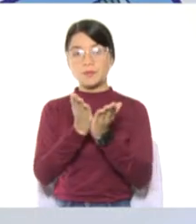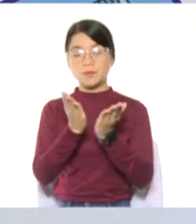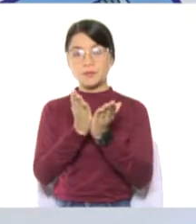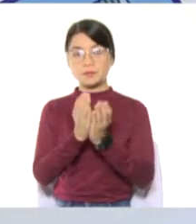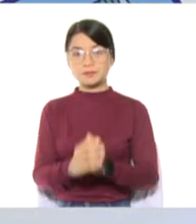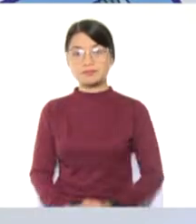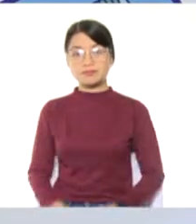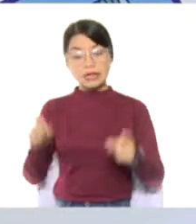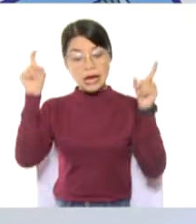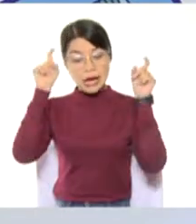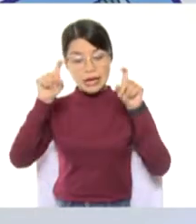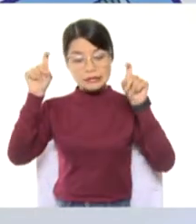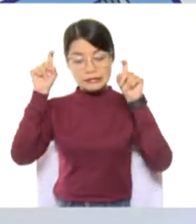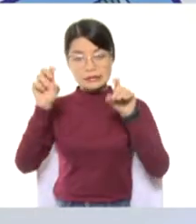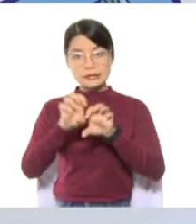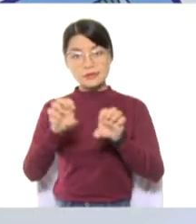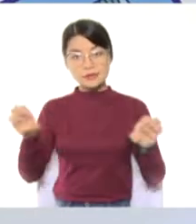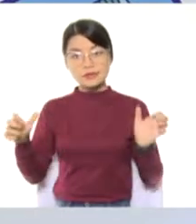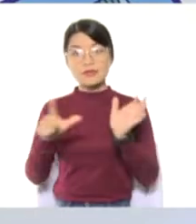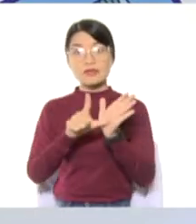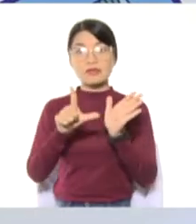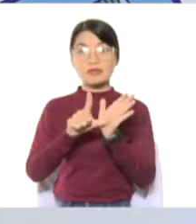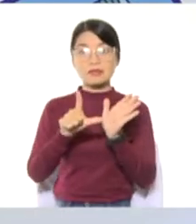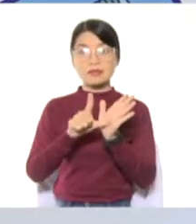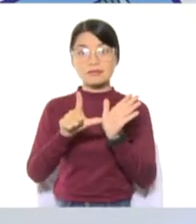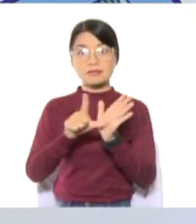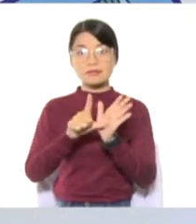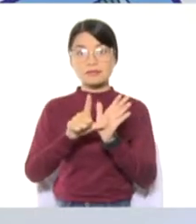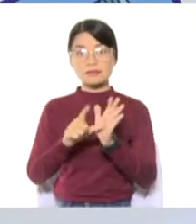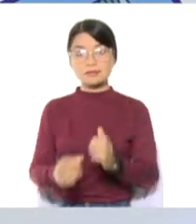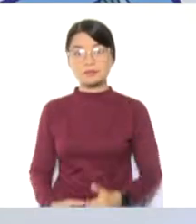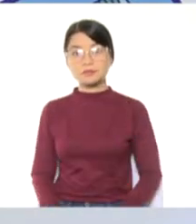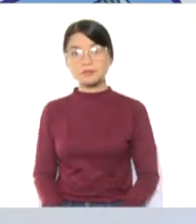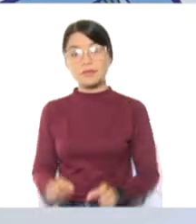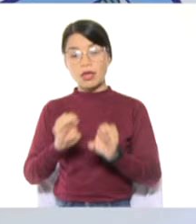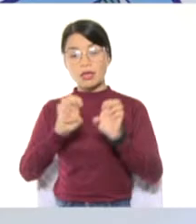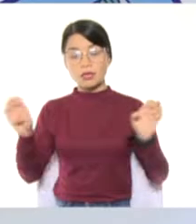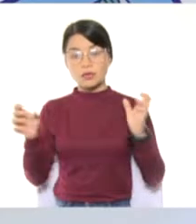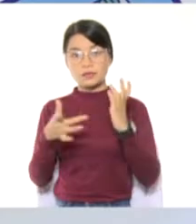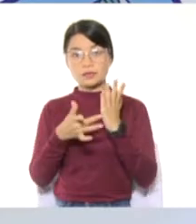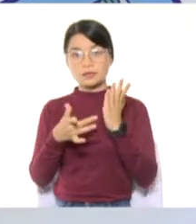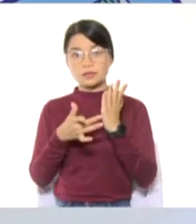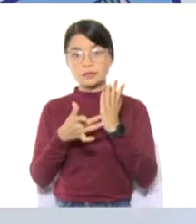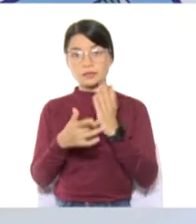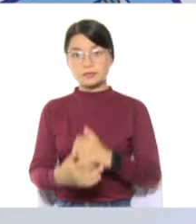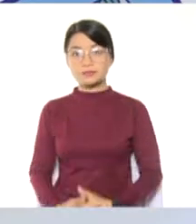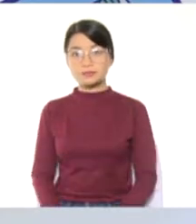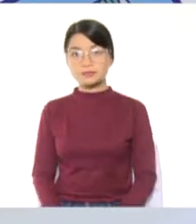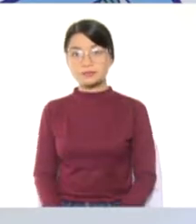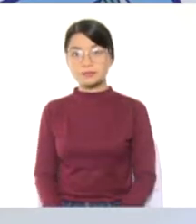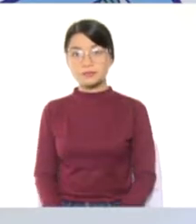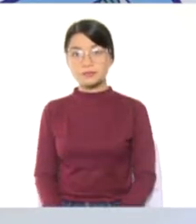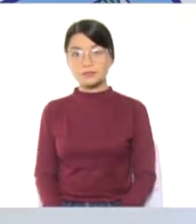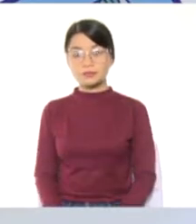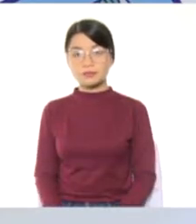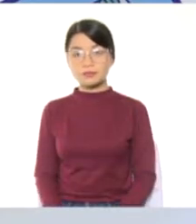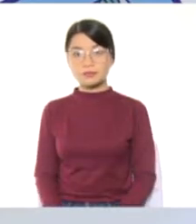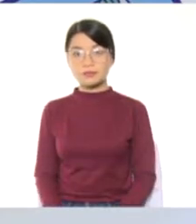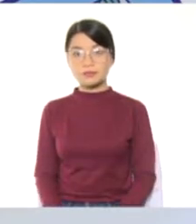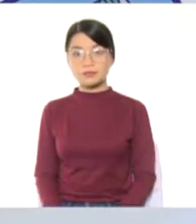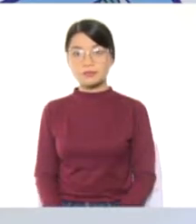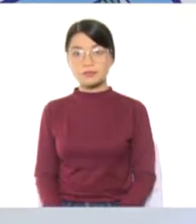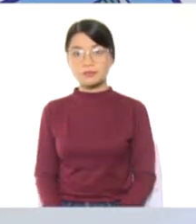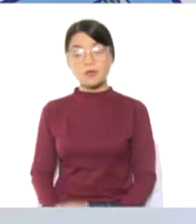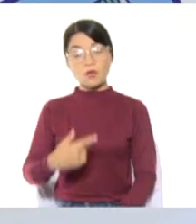o educación para media general y educación técnica. Espero en Dios le haya pasado bien. Quien les habla,